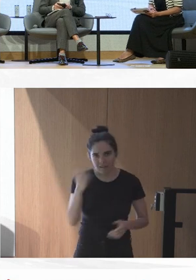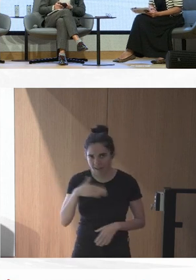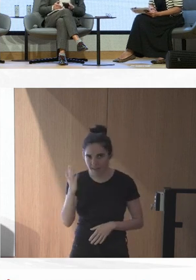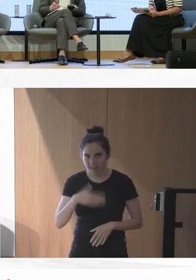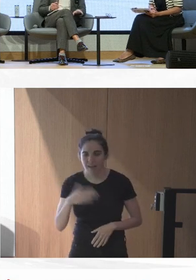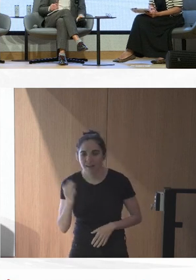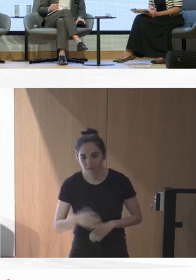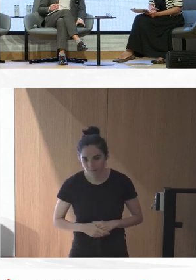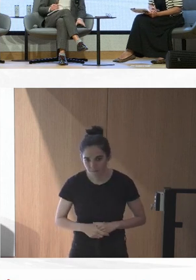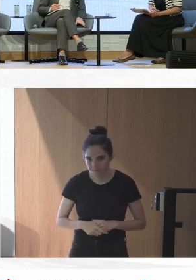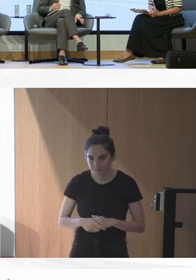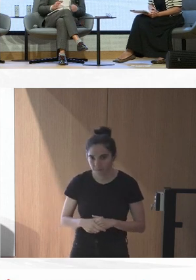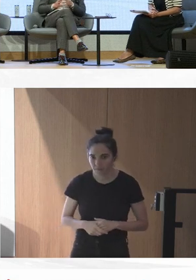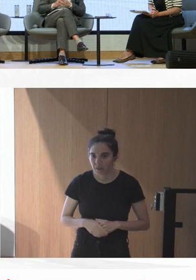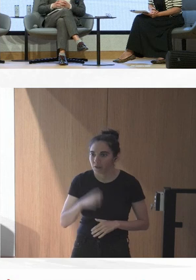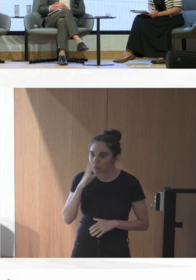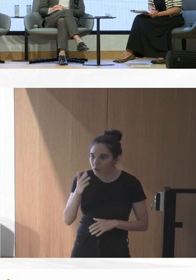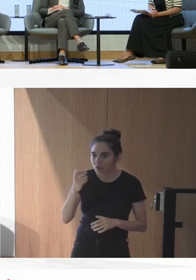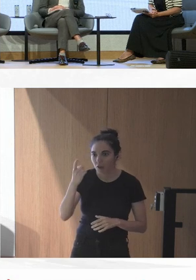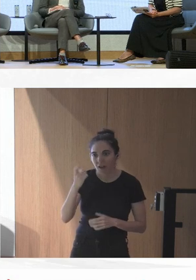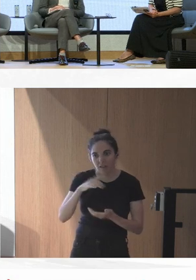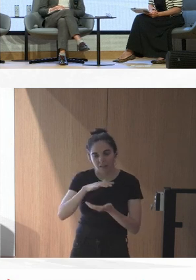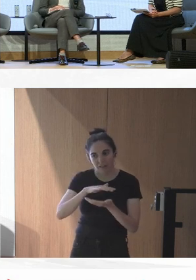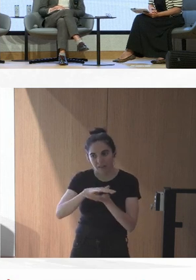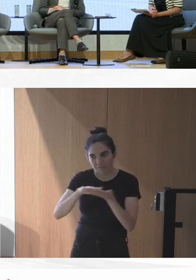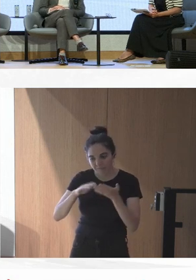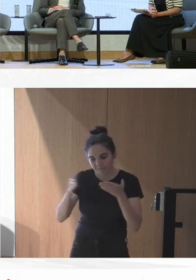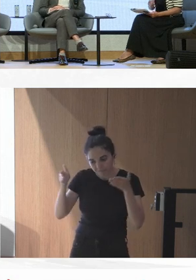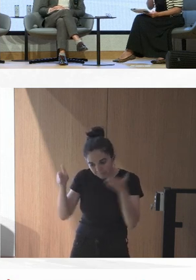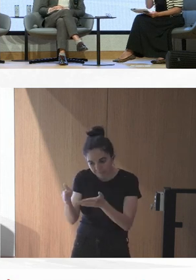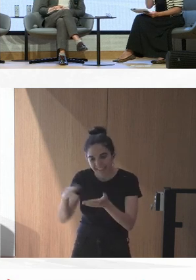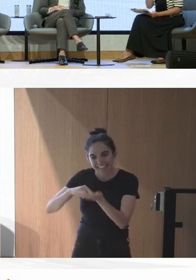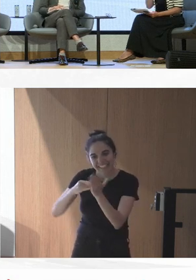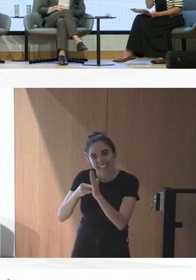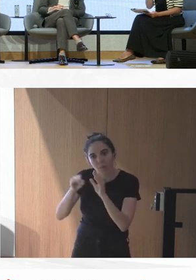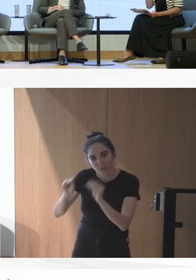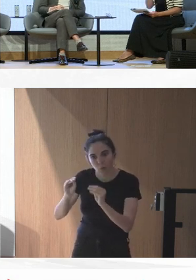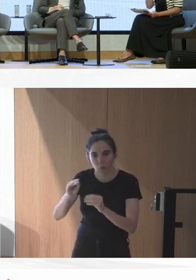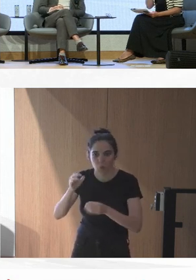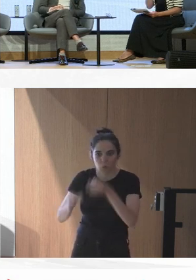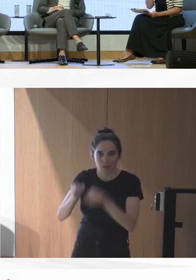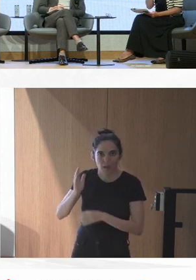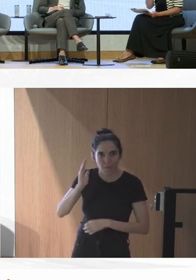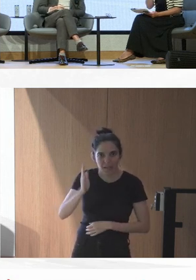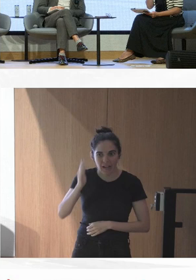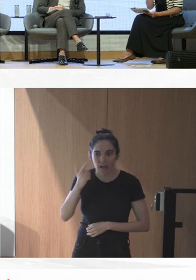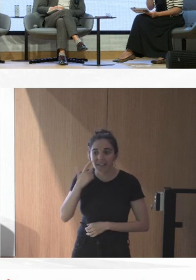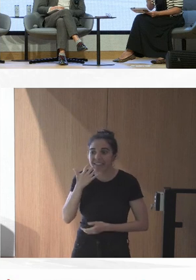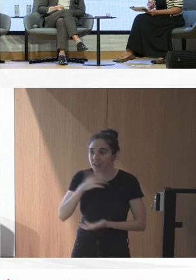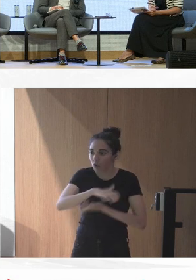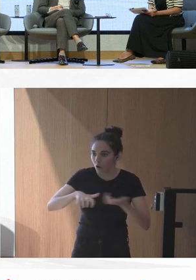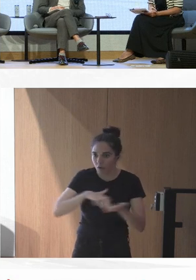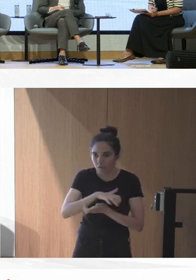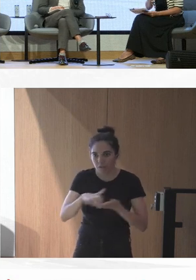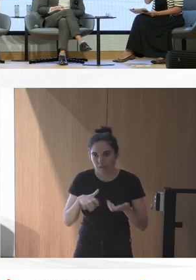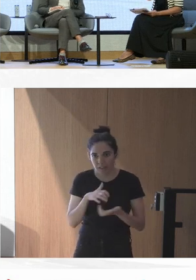¿no? Y eso exige poner en el centro del sistema de justicia penal los mecanismos alternativos de solución de controversias que tienen como